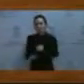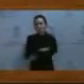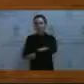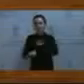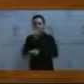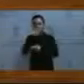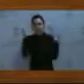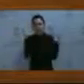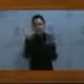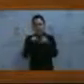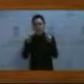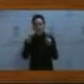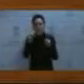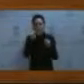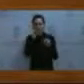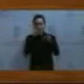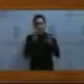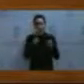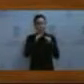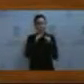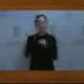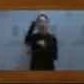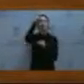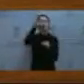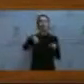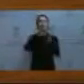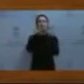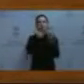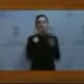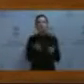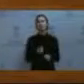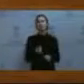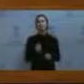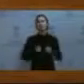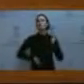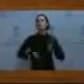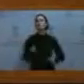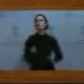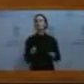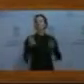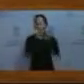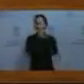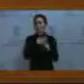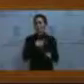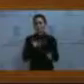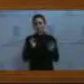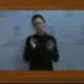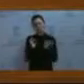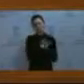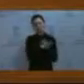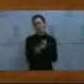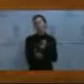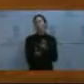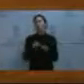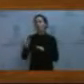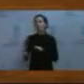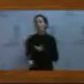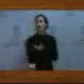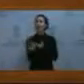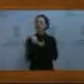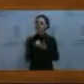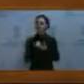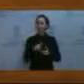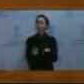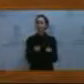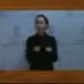que tienen un rango superior al suyo. Señorías, el binomio transparencia y control, sea control interno, sea control externo, son